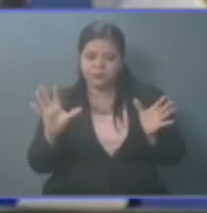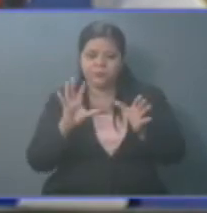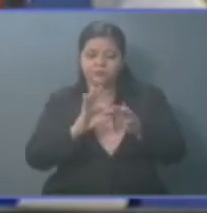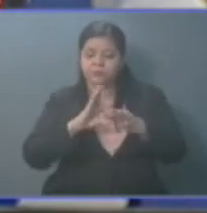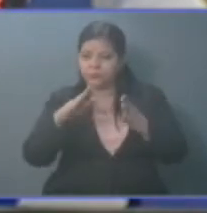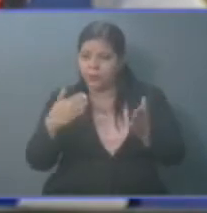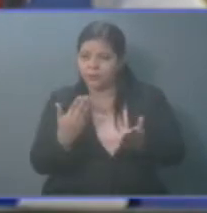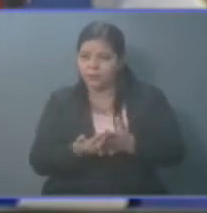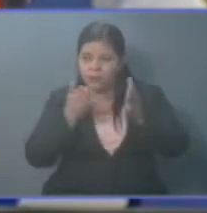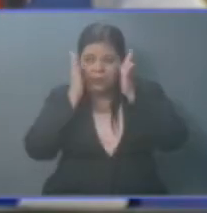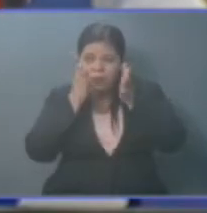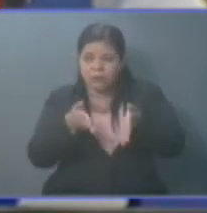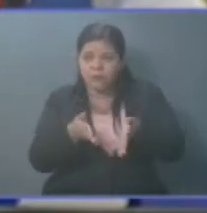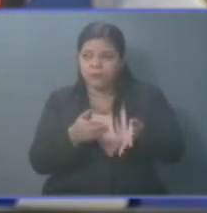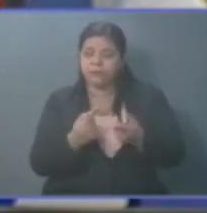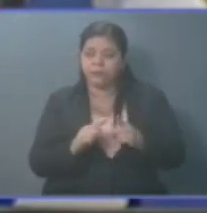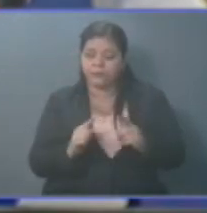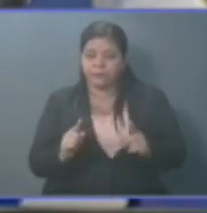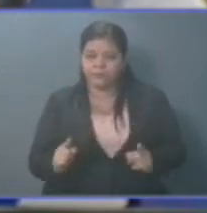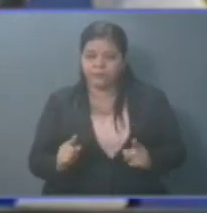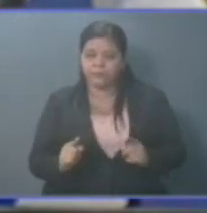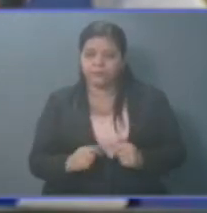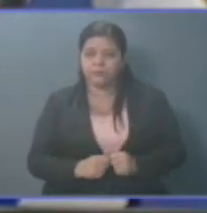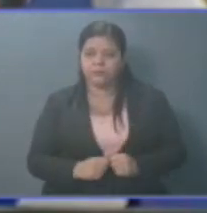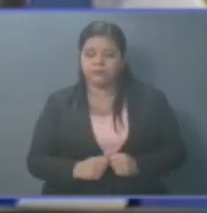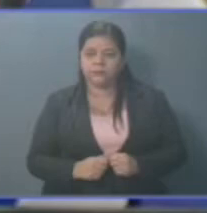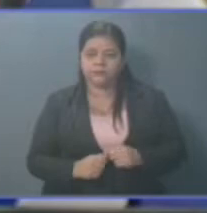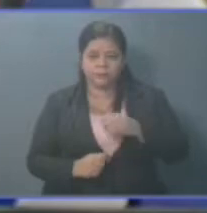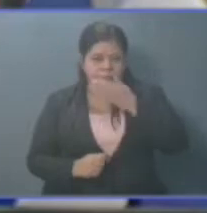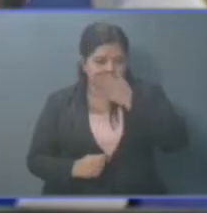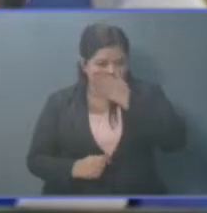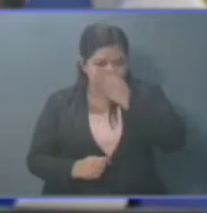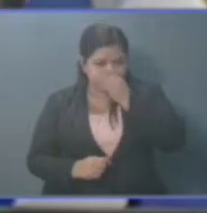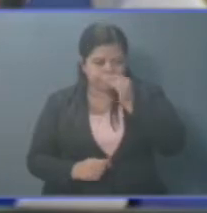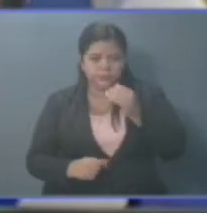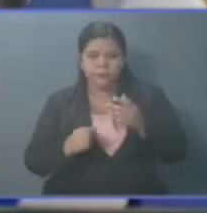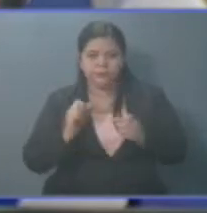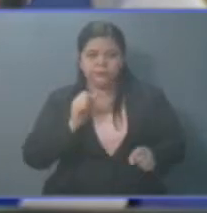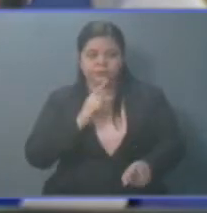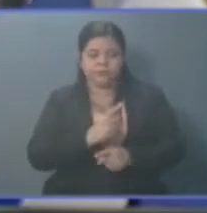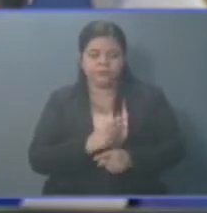un tratamiento y una adecuada